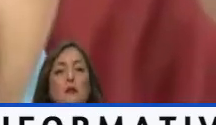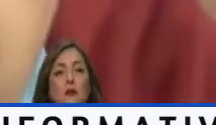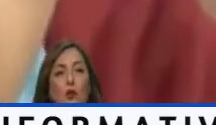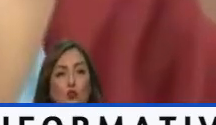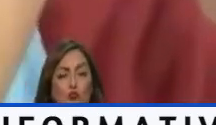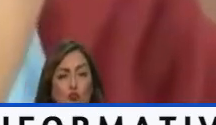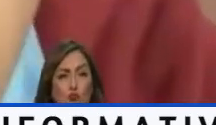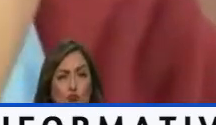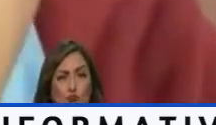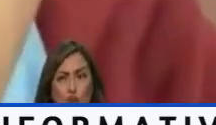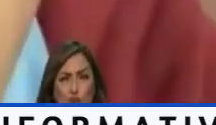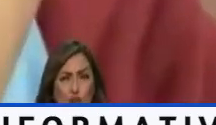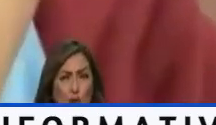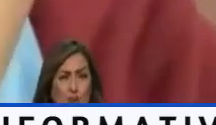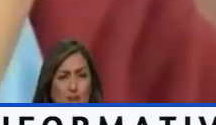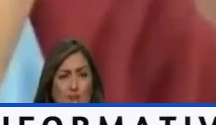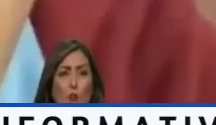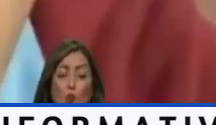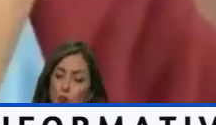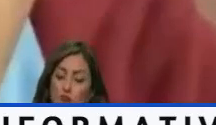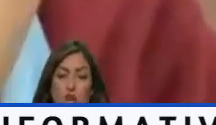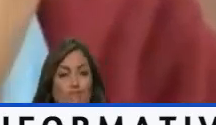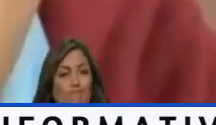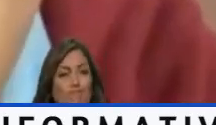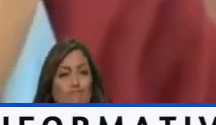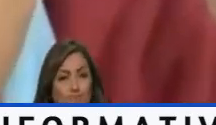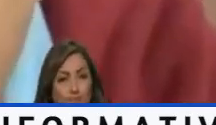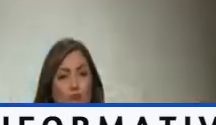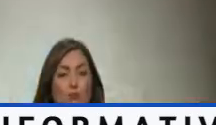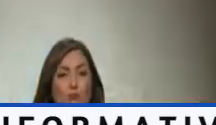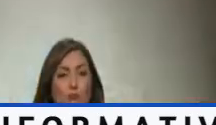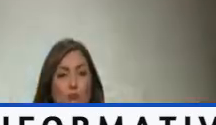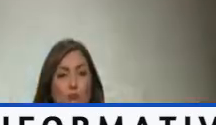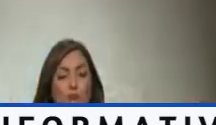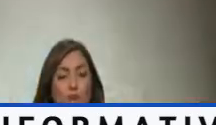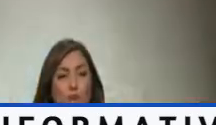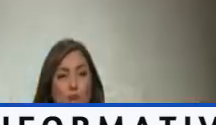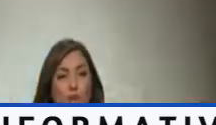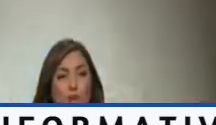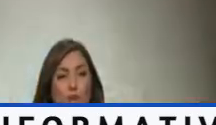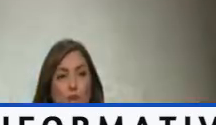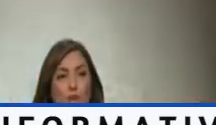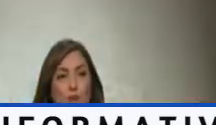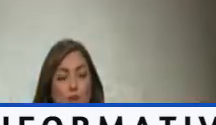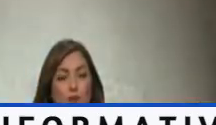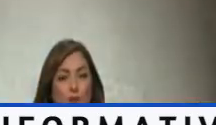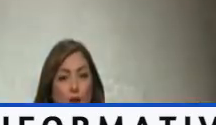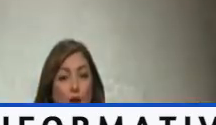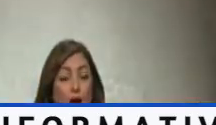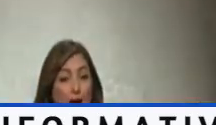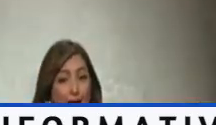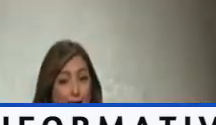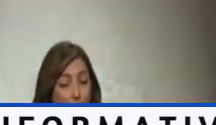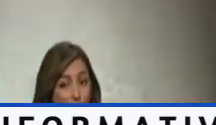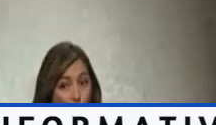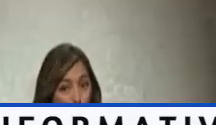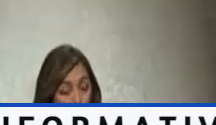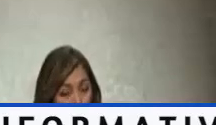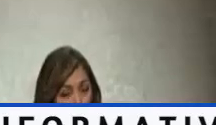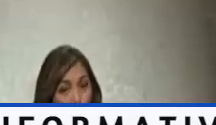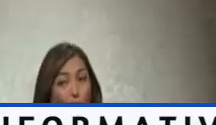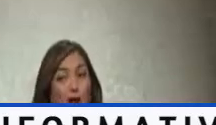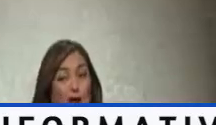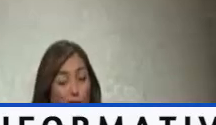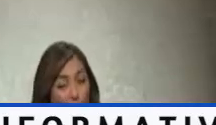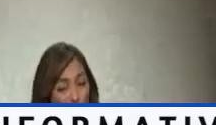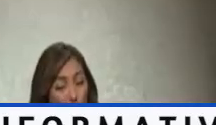las diferentes actividades que tengan que realizar los funcionarios de la Asamblea. Ahora, si hay que renovar el parque automotor o al menos renovar algunas unidades,